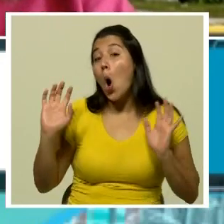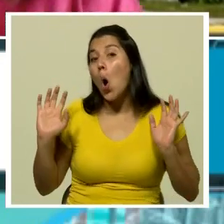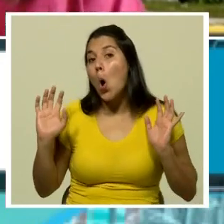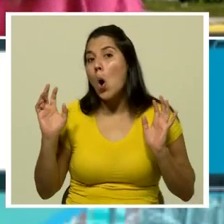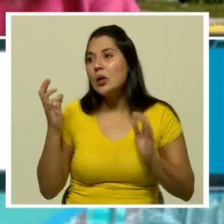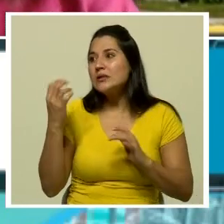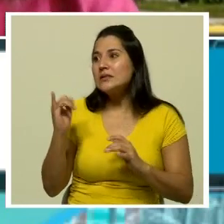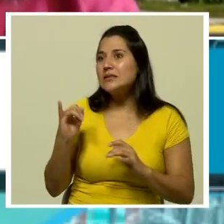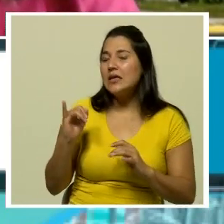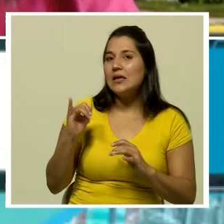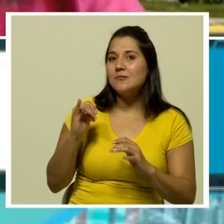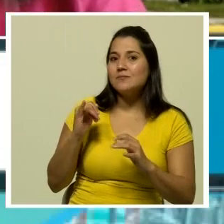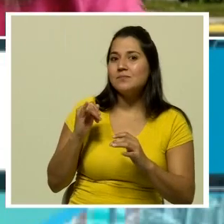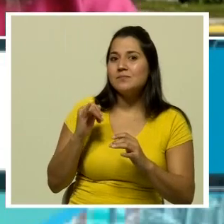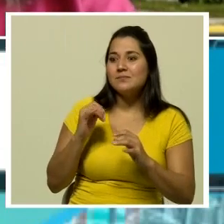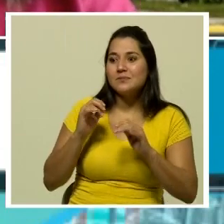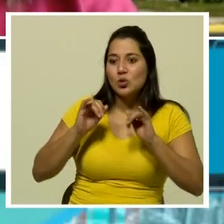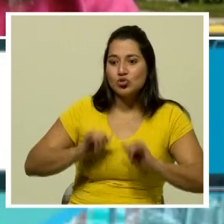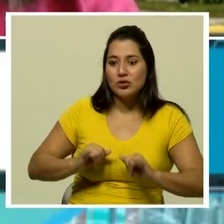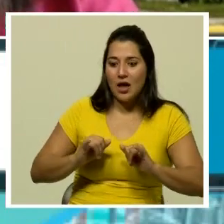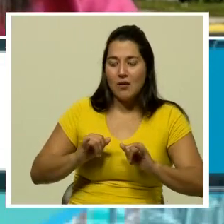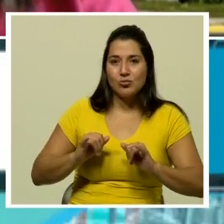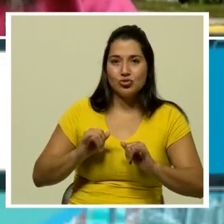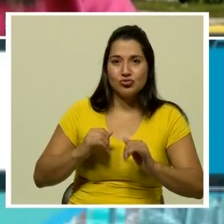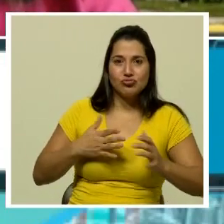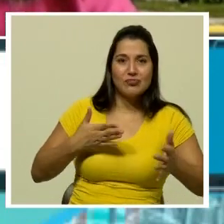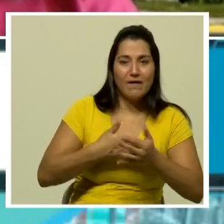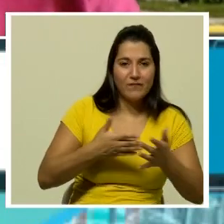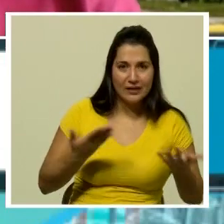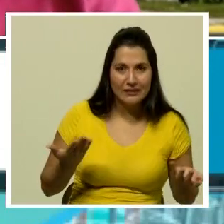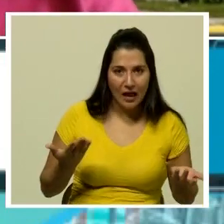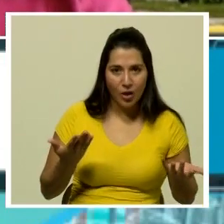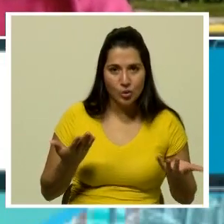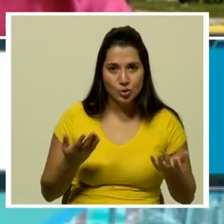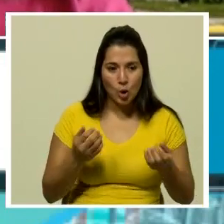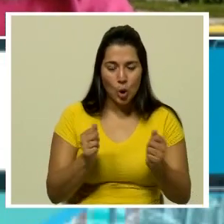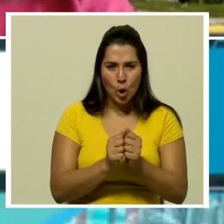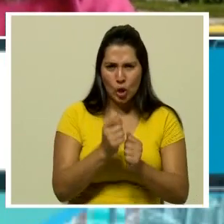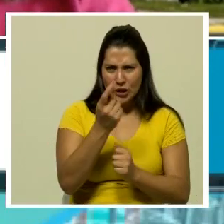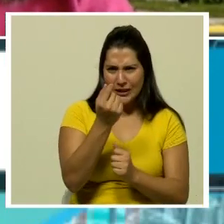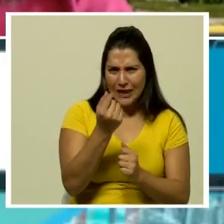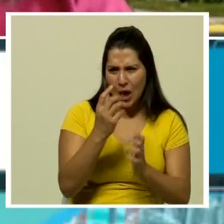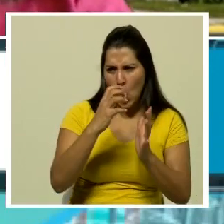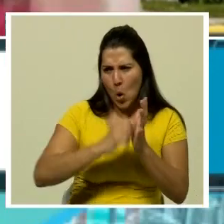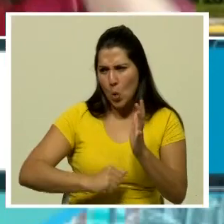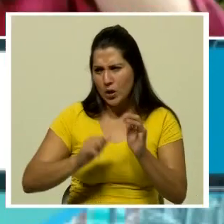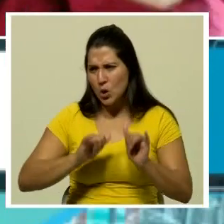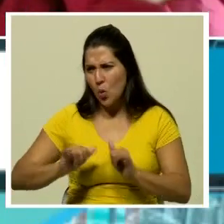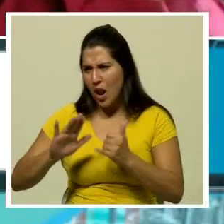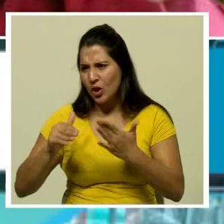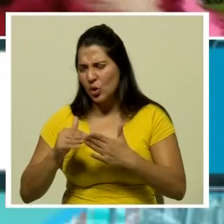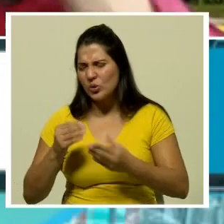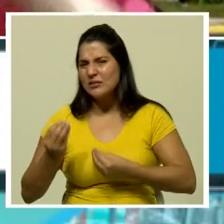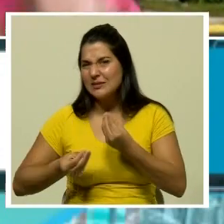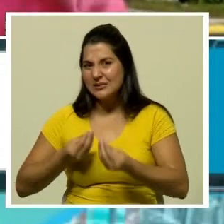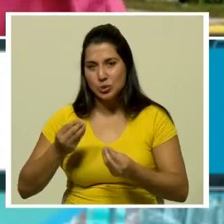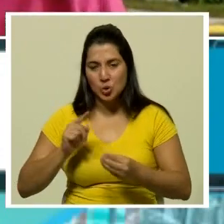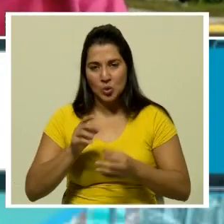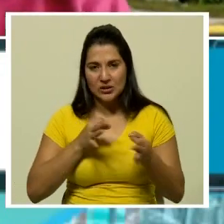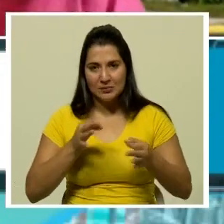de moda. Exactamente. Bueno, ¿quiénes van a ayunar más horas y quiénes menos? Ani, se nos acaba el tiempo.